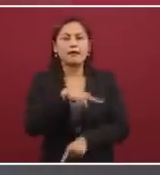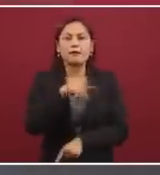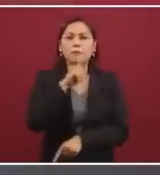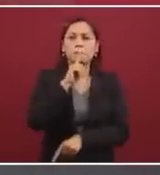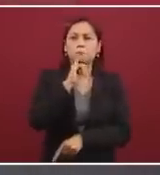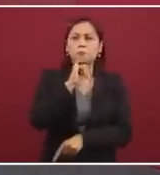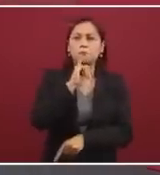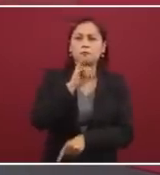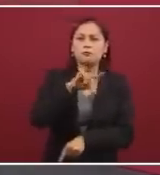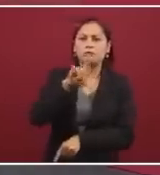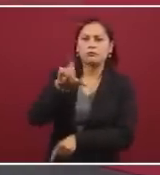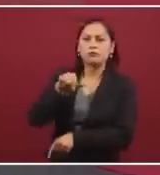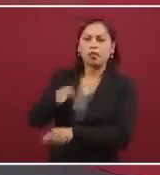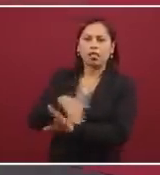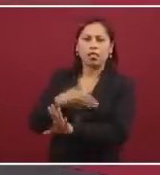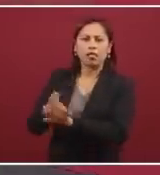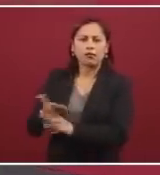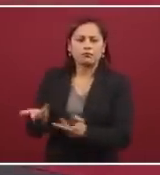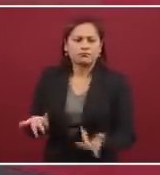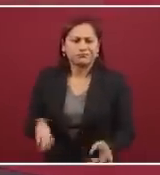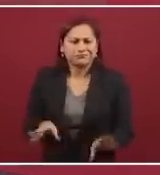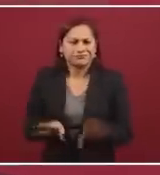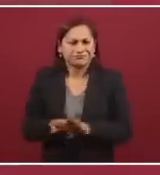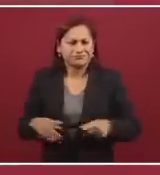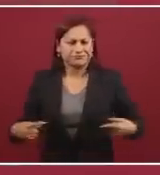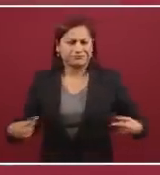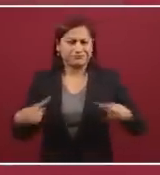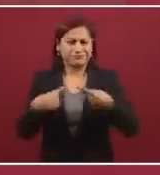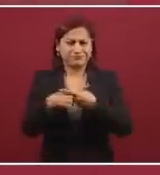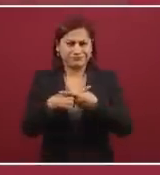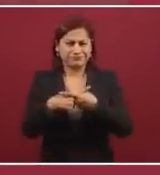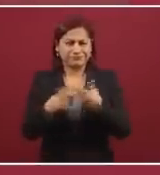sí no cumplimos